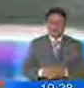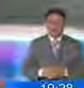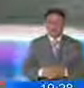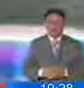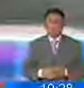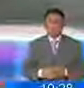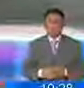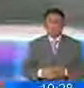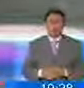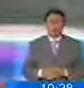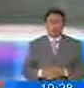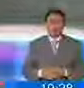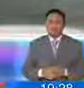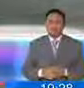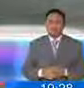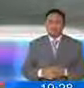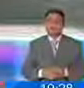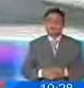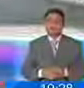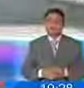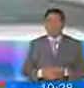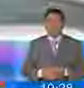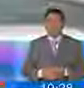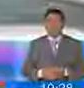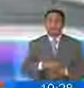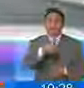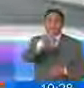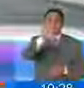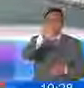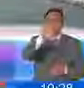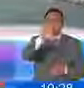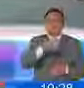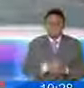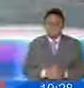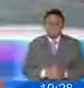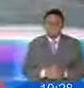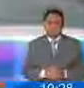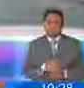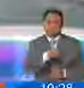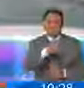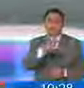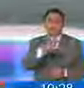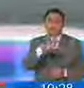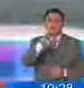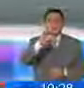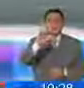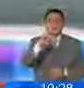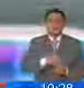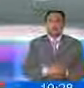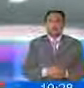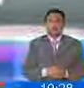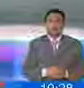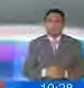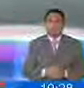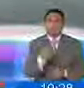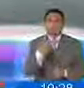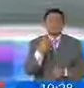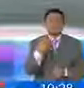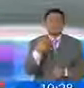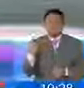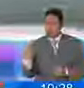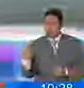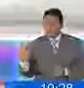una longitud de 195 metros, un ancho de vía de 23,60 metros, compuesto de dos carriles por